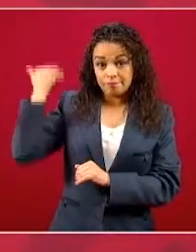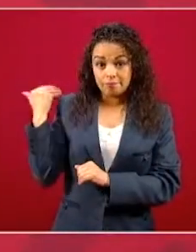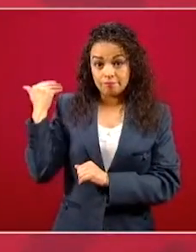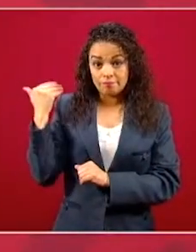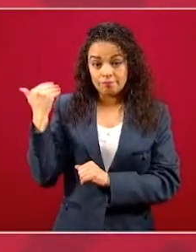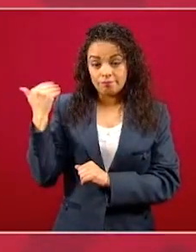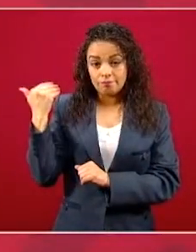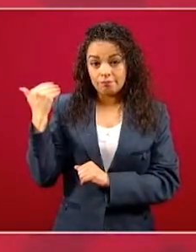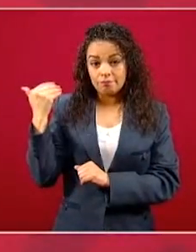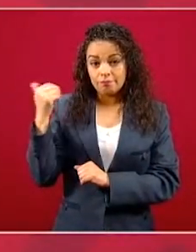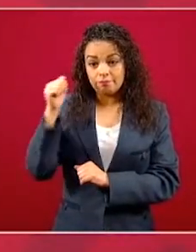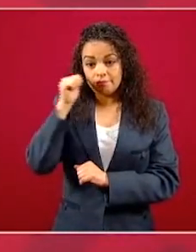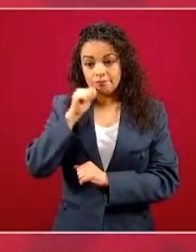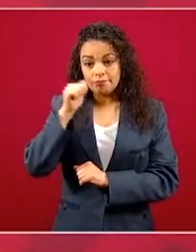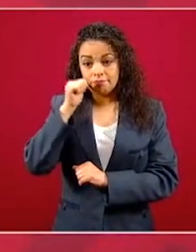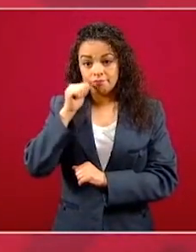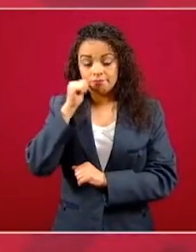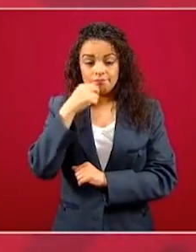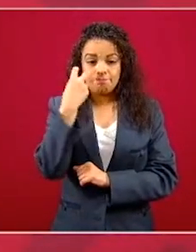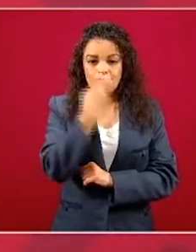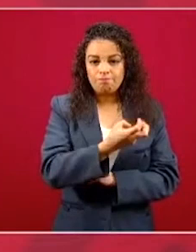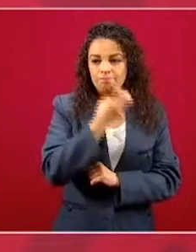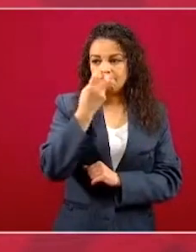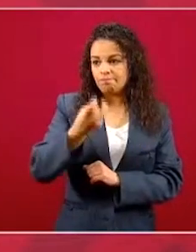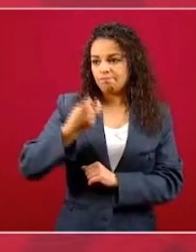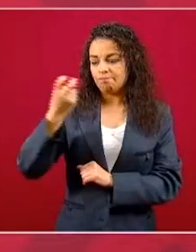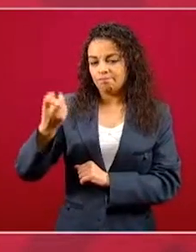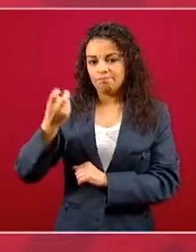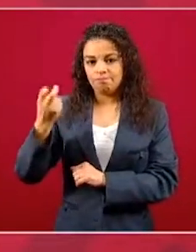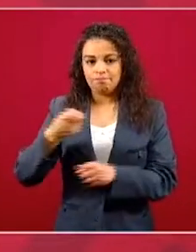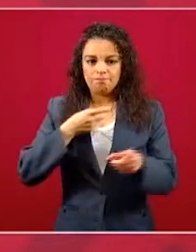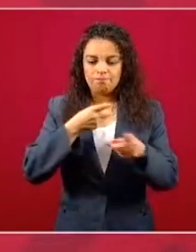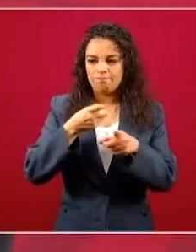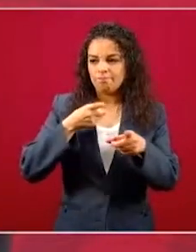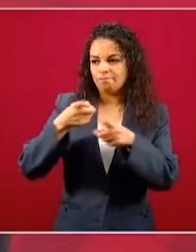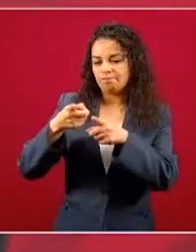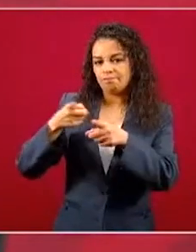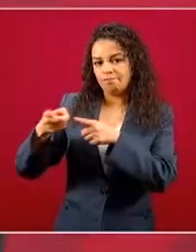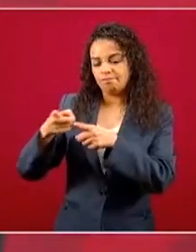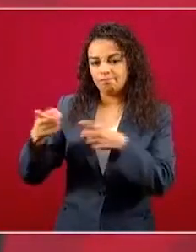difamaba a las maestras, a los maestros,